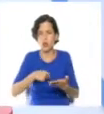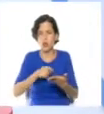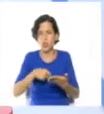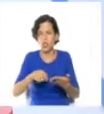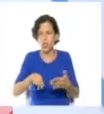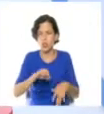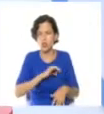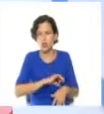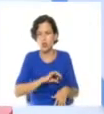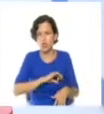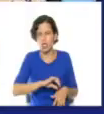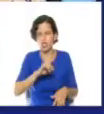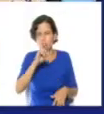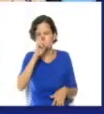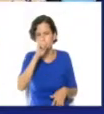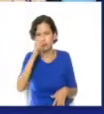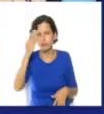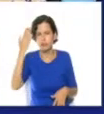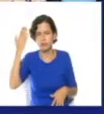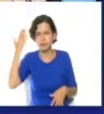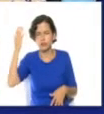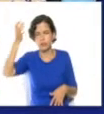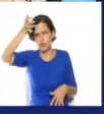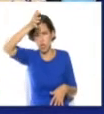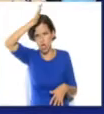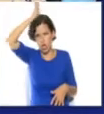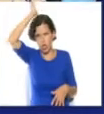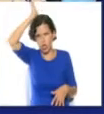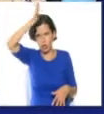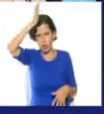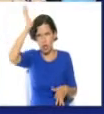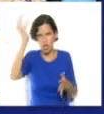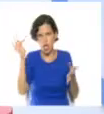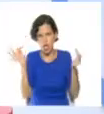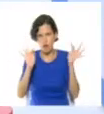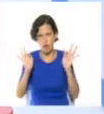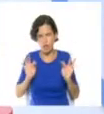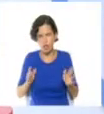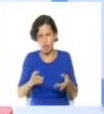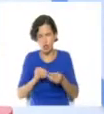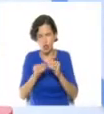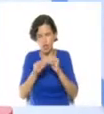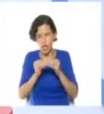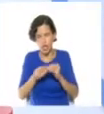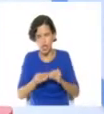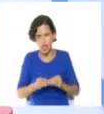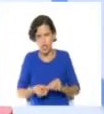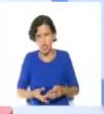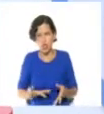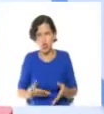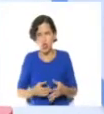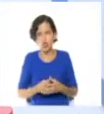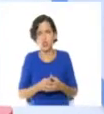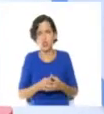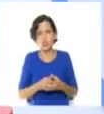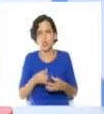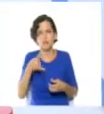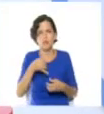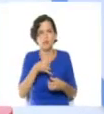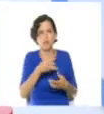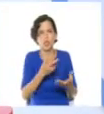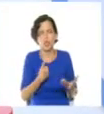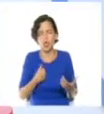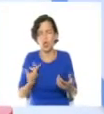memorables, desde los tiempos de Grecia, desde los tiempos de la formación o de la creación de la democracia, en lo que el